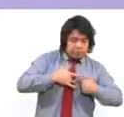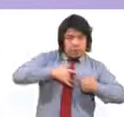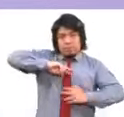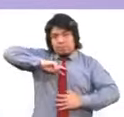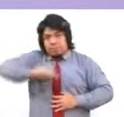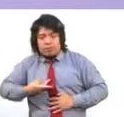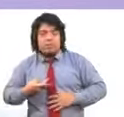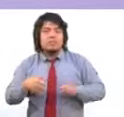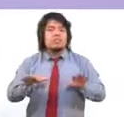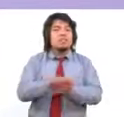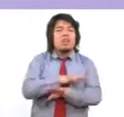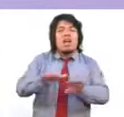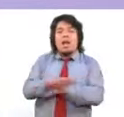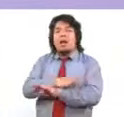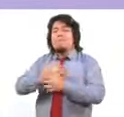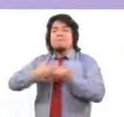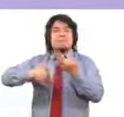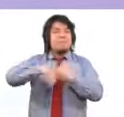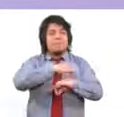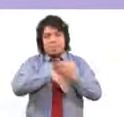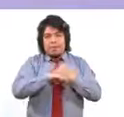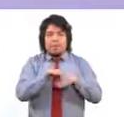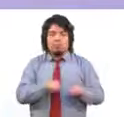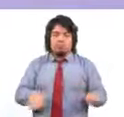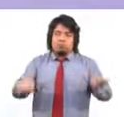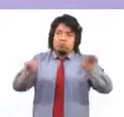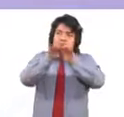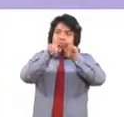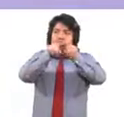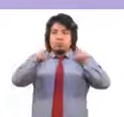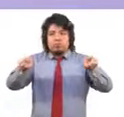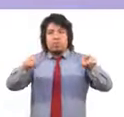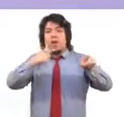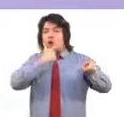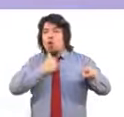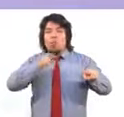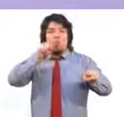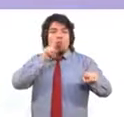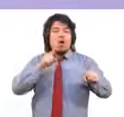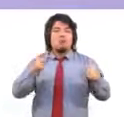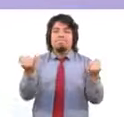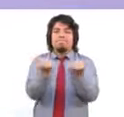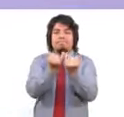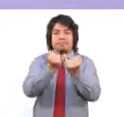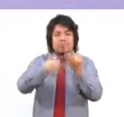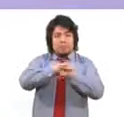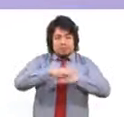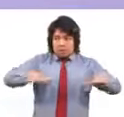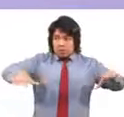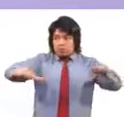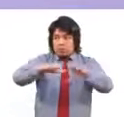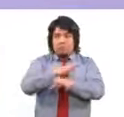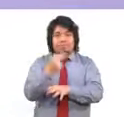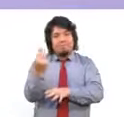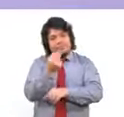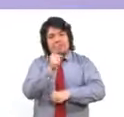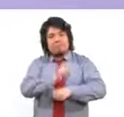centro la igualdad entre mujeres y hombres, entre toda la población, puede llevarse a cabo con